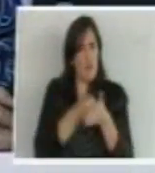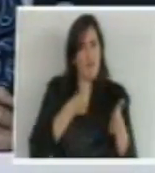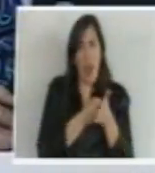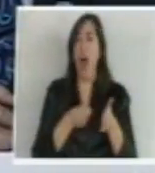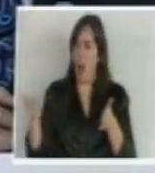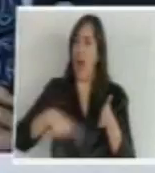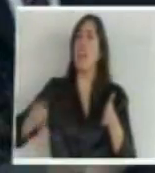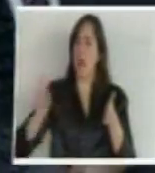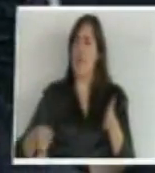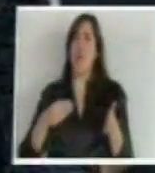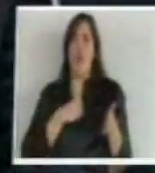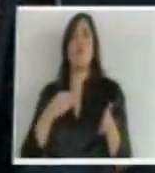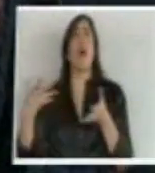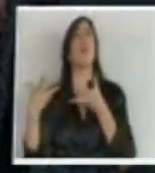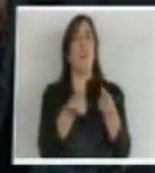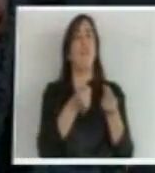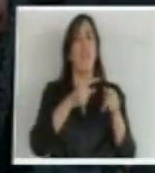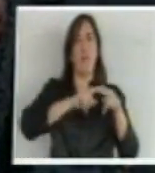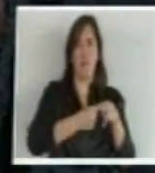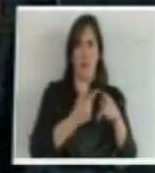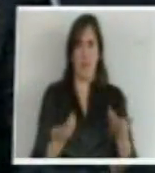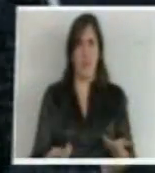con la misma voluntad.